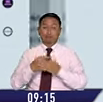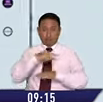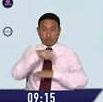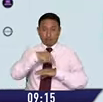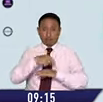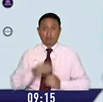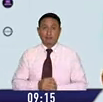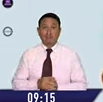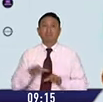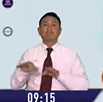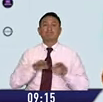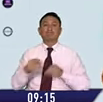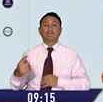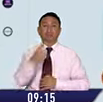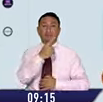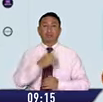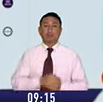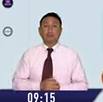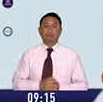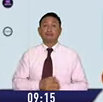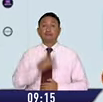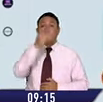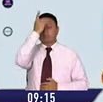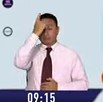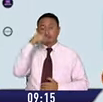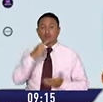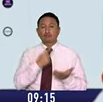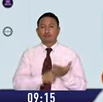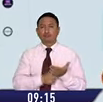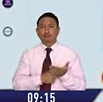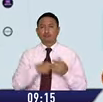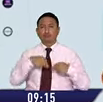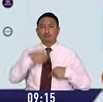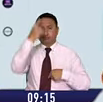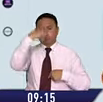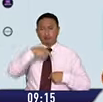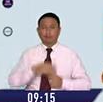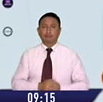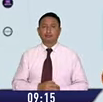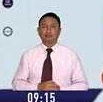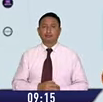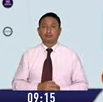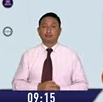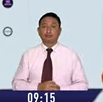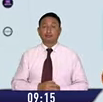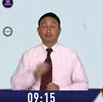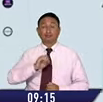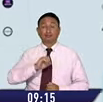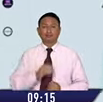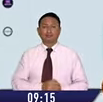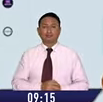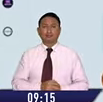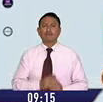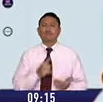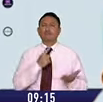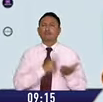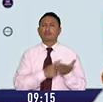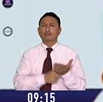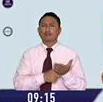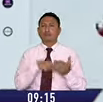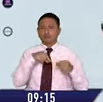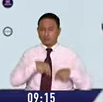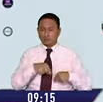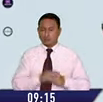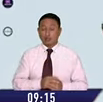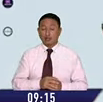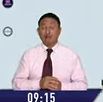horas, indica esto, ¿no? Decisiones para análisis y toma decisiones colectivas. Así es, Roberto, y a decir de analistas también a propósito de